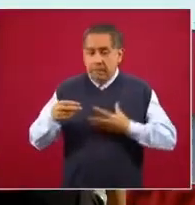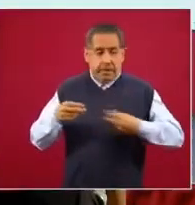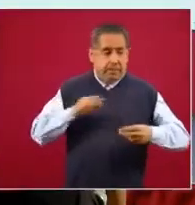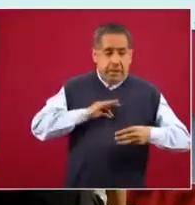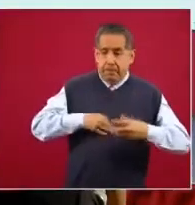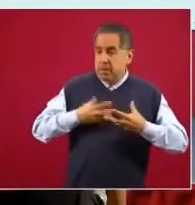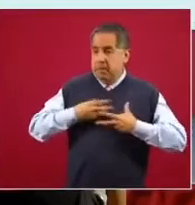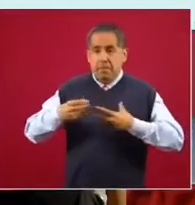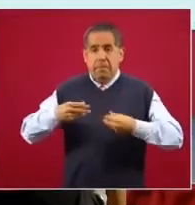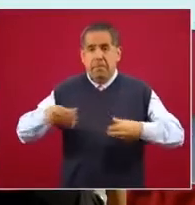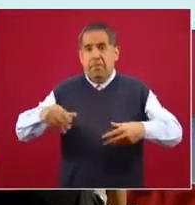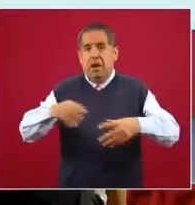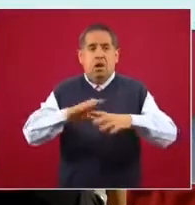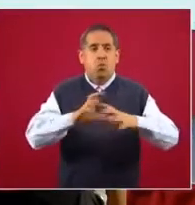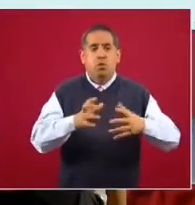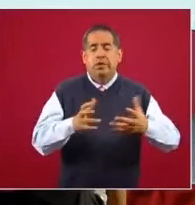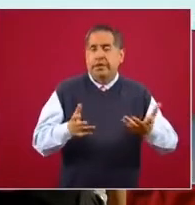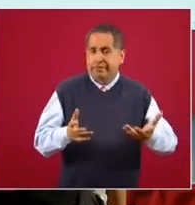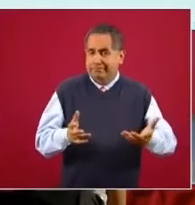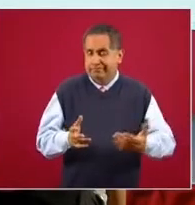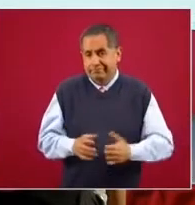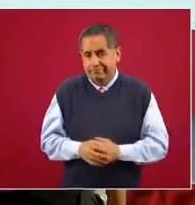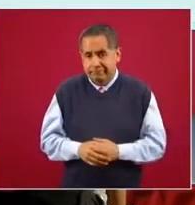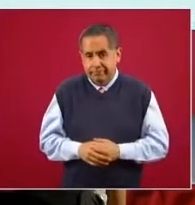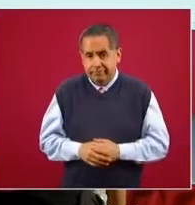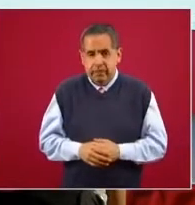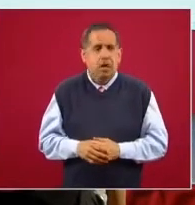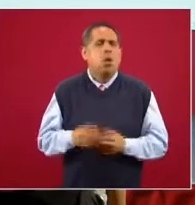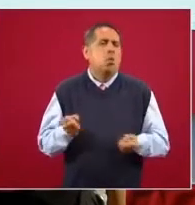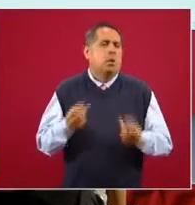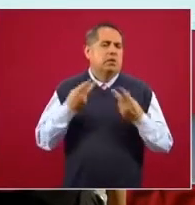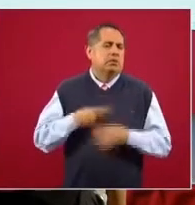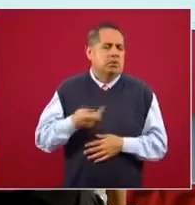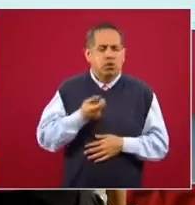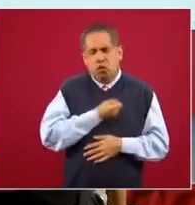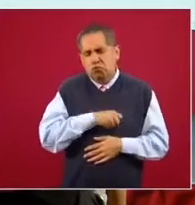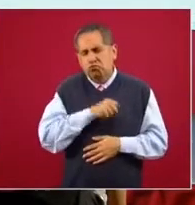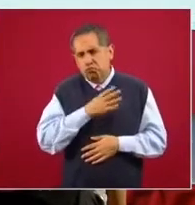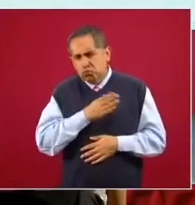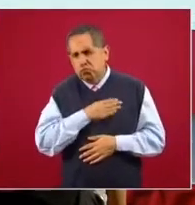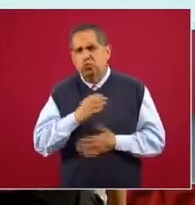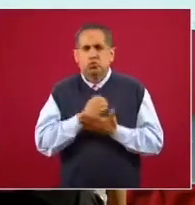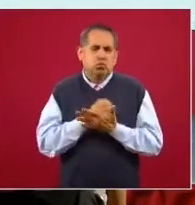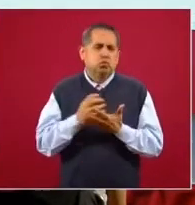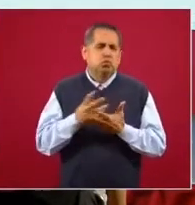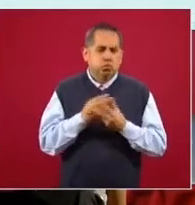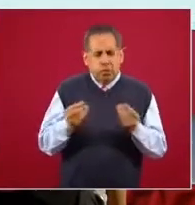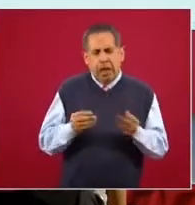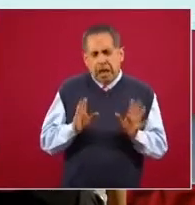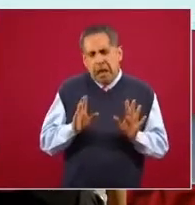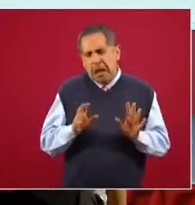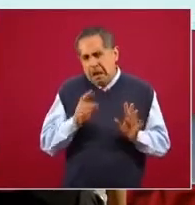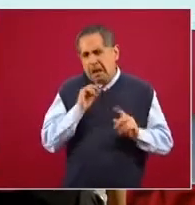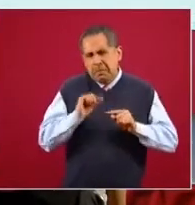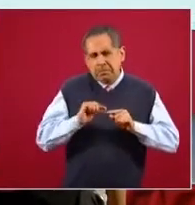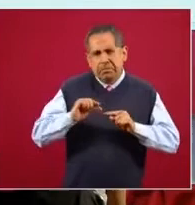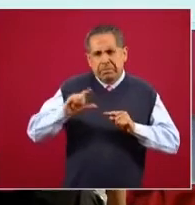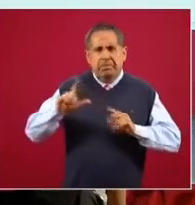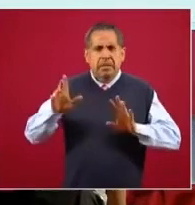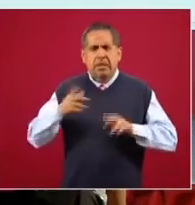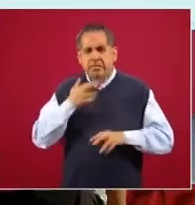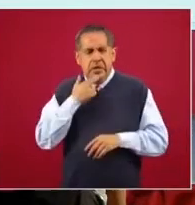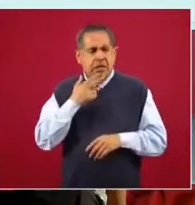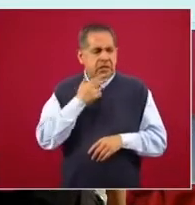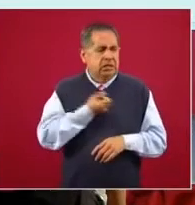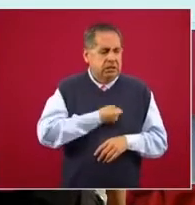importante a nivel comunitario. Las personas recuperadas también han seguido la misma tendencia en función de